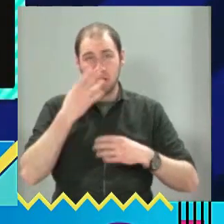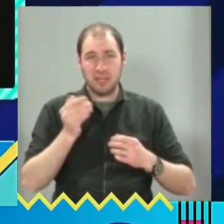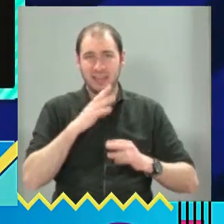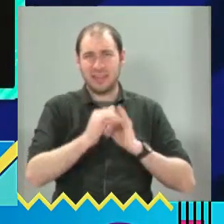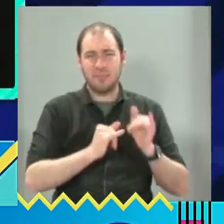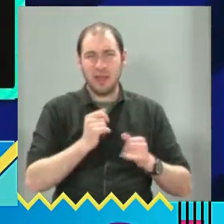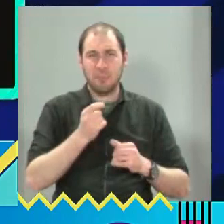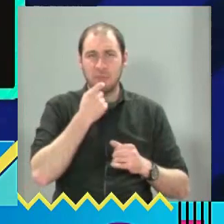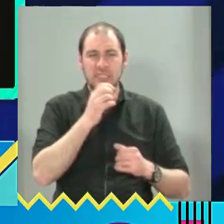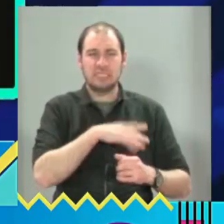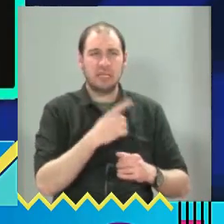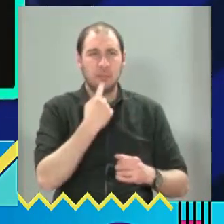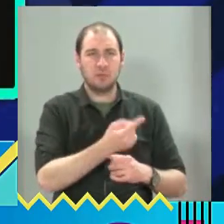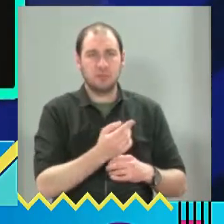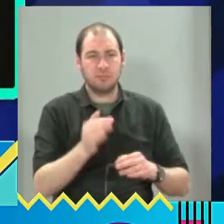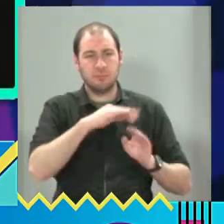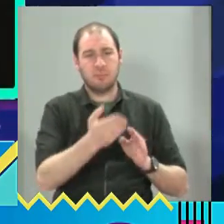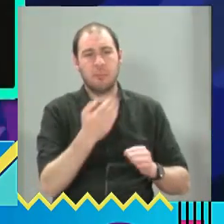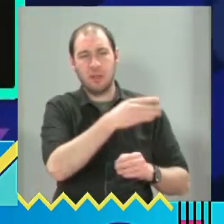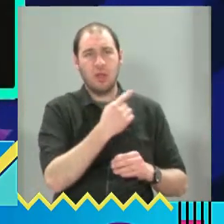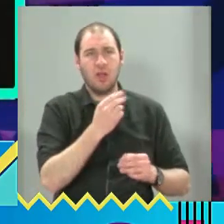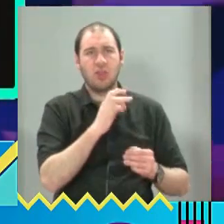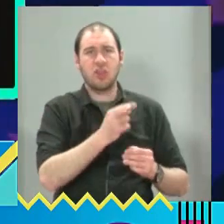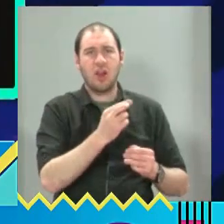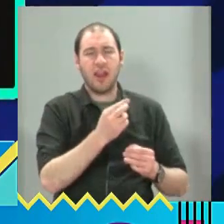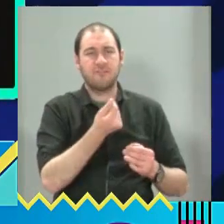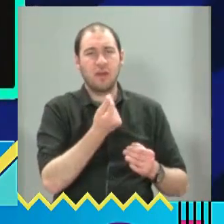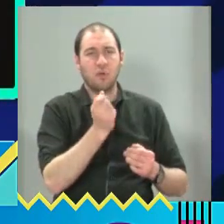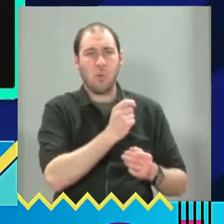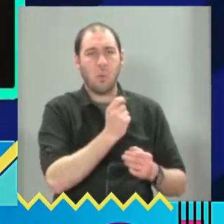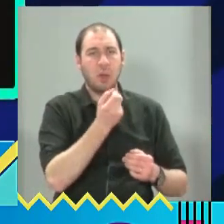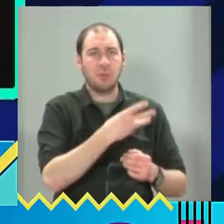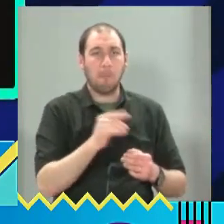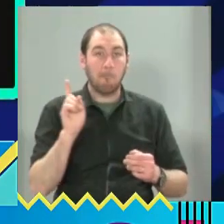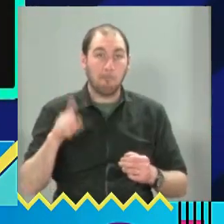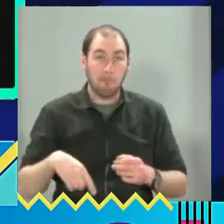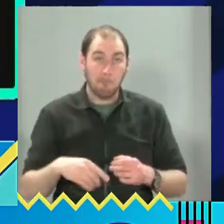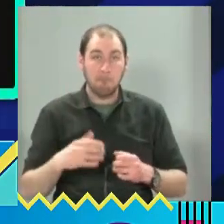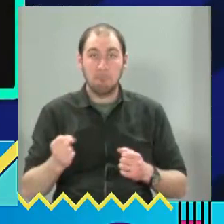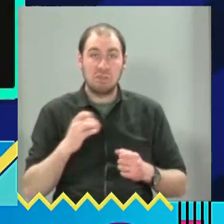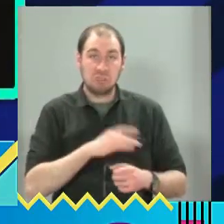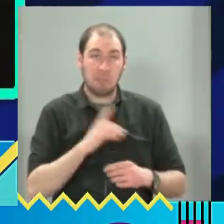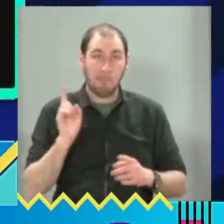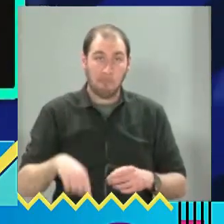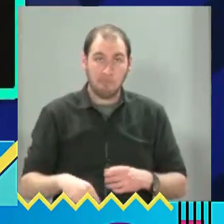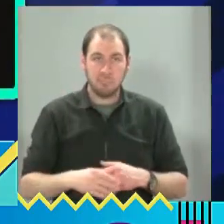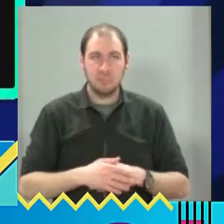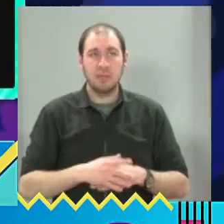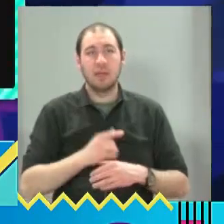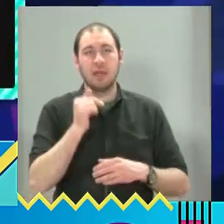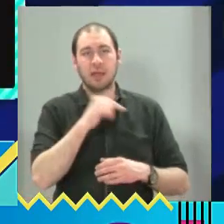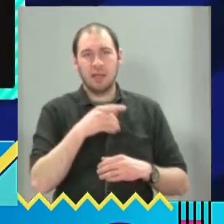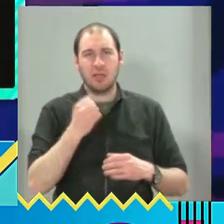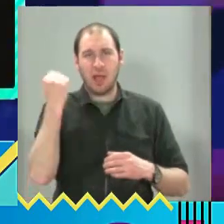habla. Vos le decías a un chileno, cruzar la cordillera y preguntarle cuánto vale el dólar. No, ni idea, yo peso chileno sale tanto. Y ellos tienen